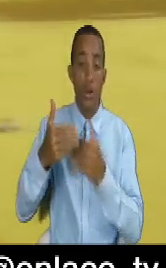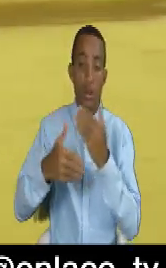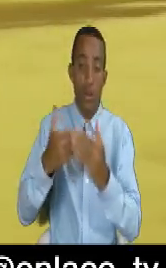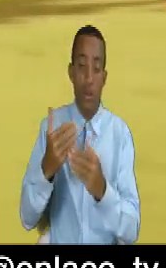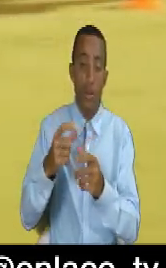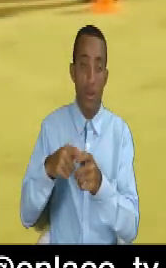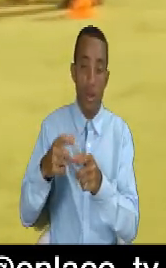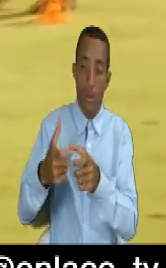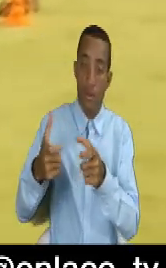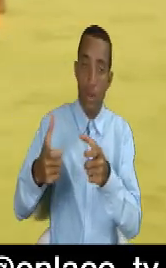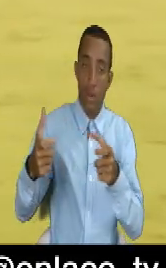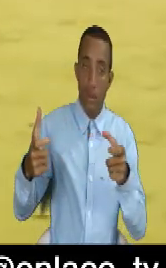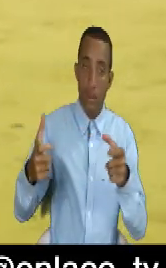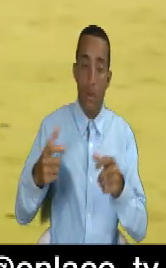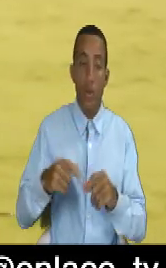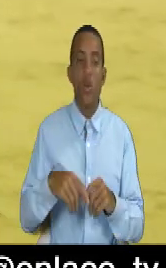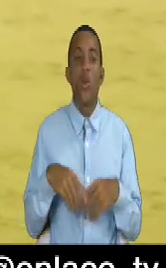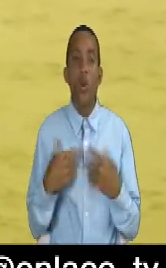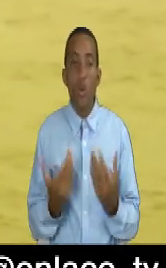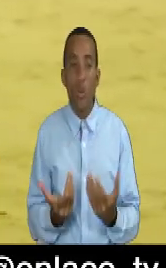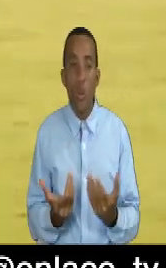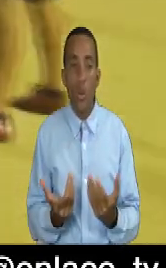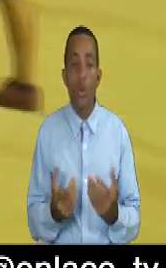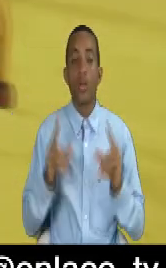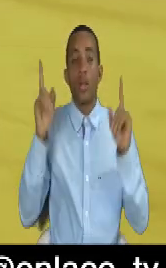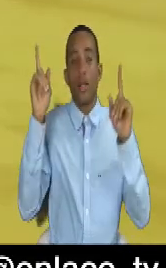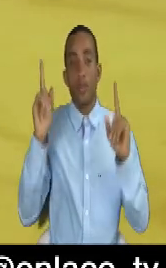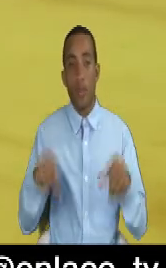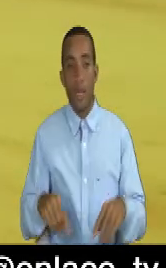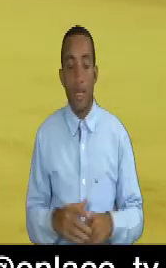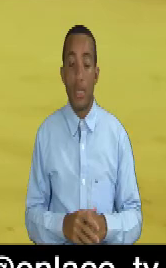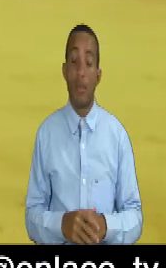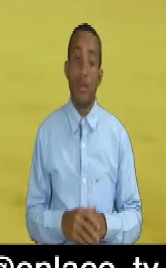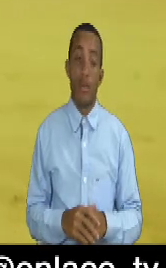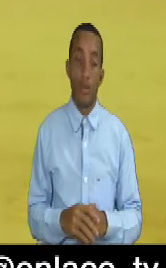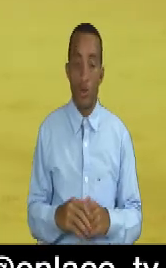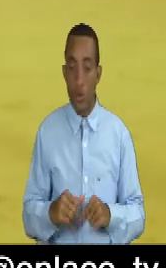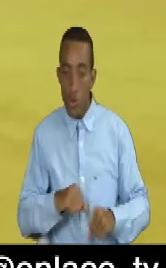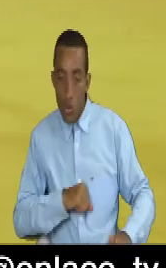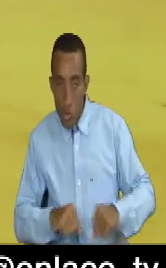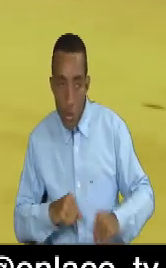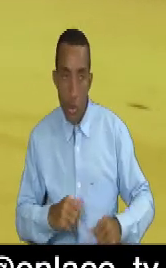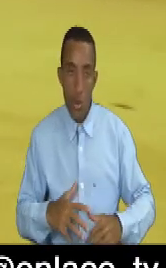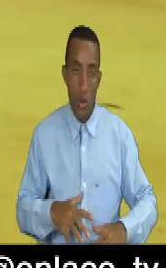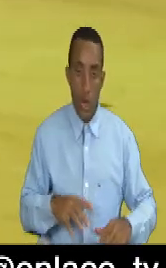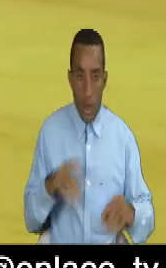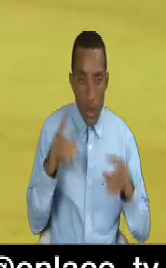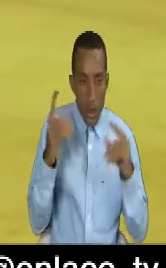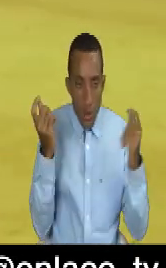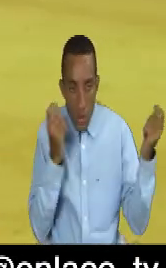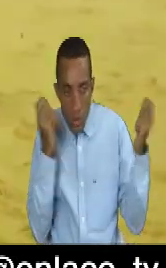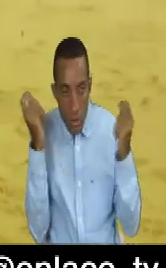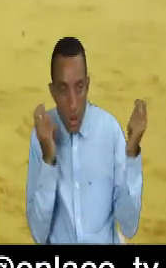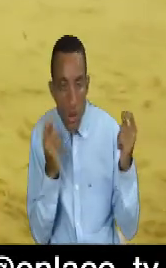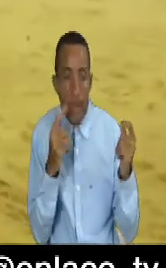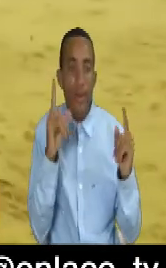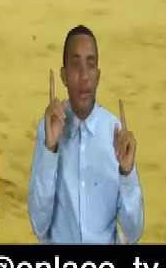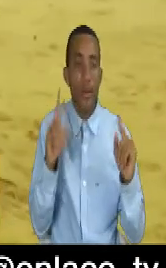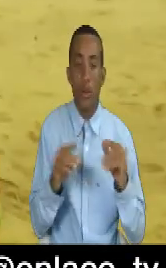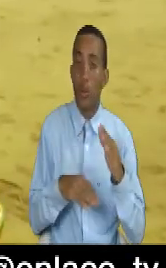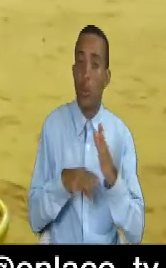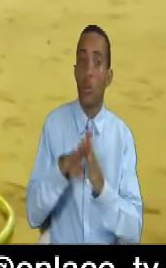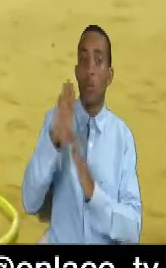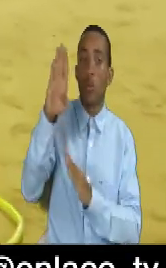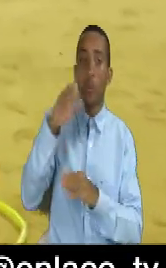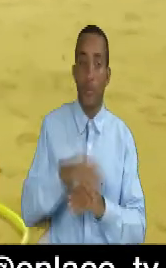han aumentado más su parte física, parte táctica, movilísticamente. Y pues gracias a Dios hay que seguir